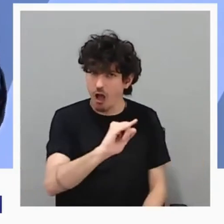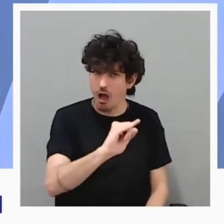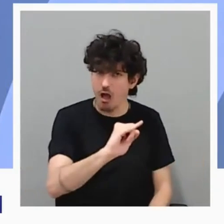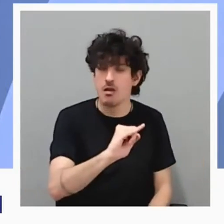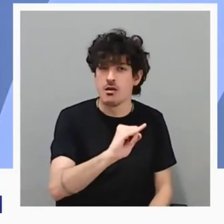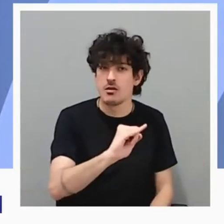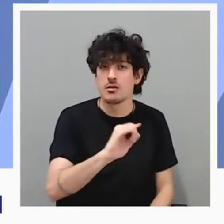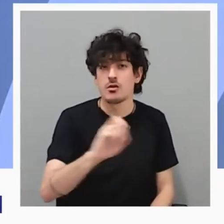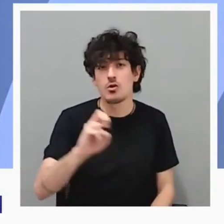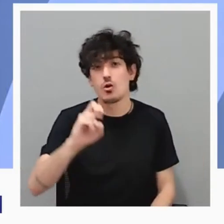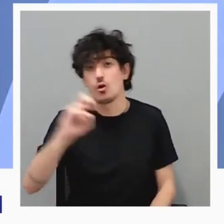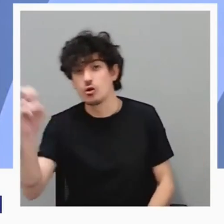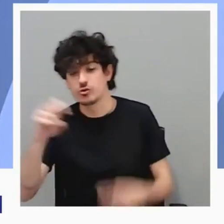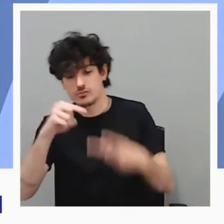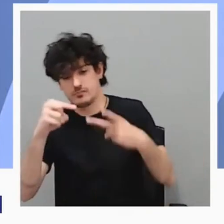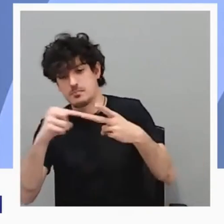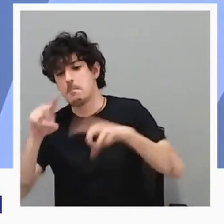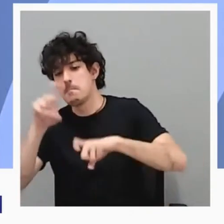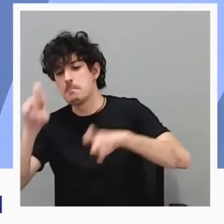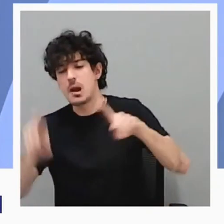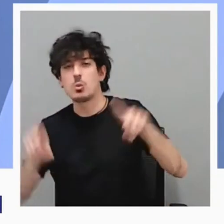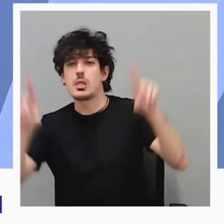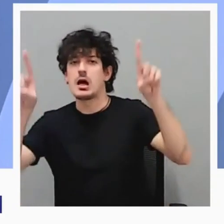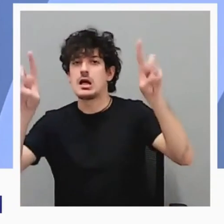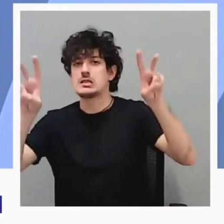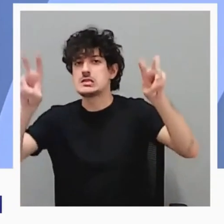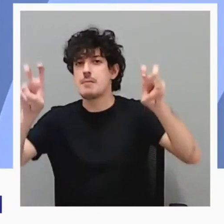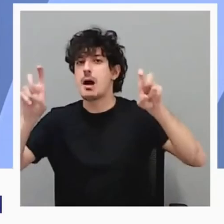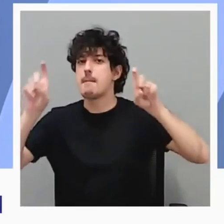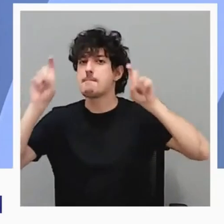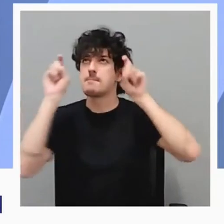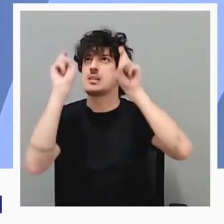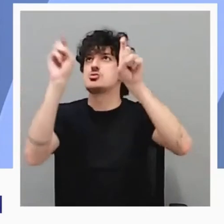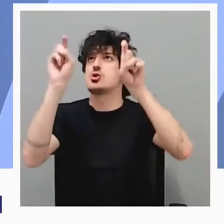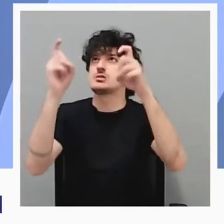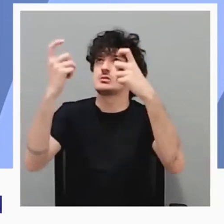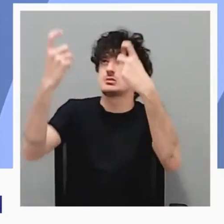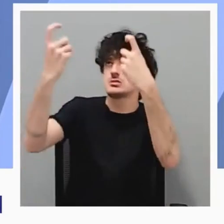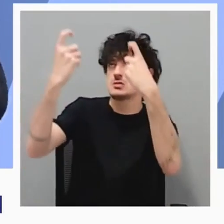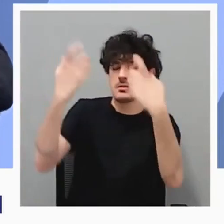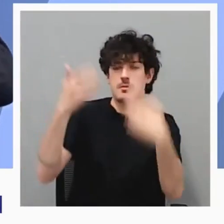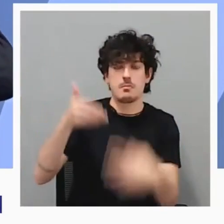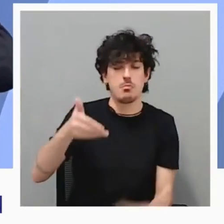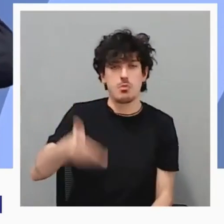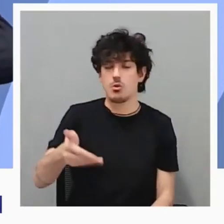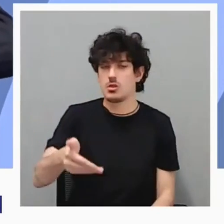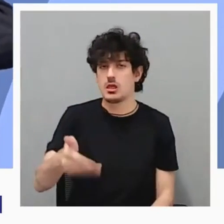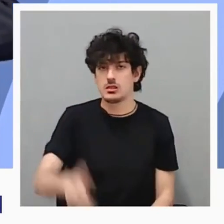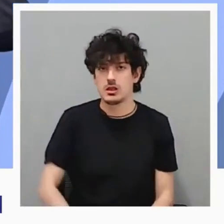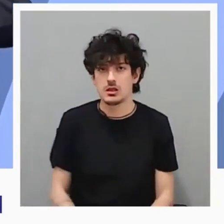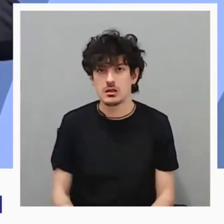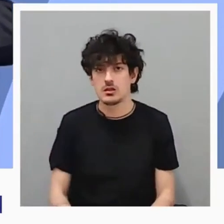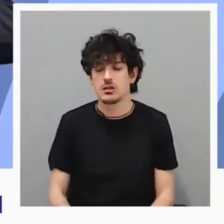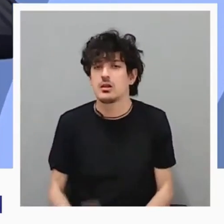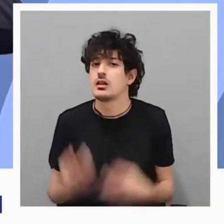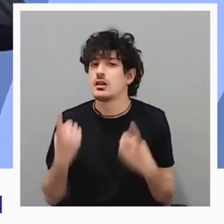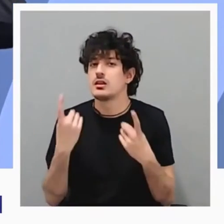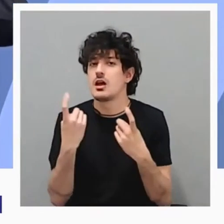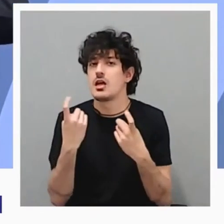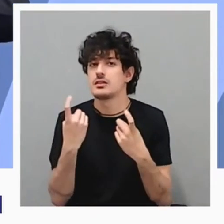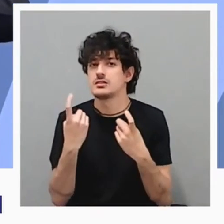pues justamente también es muy importante, porque hace falta ser